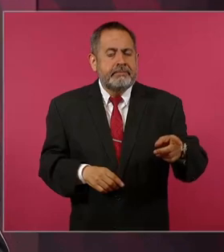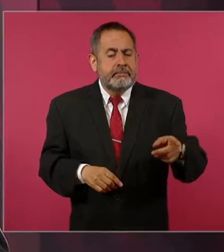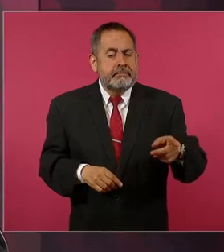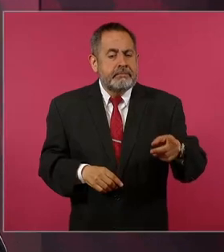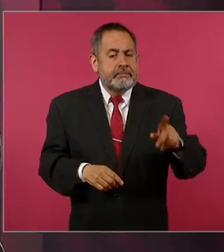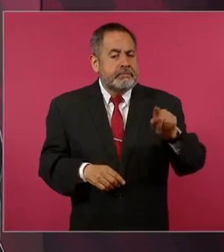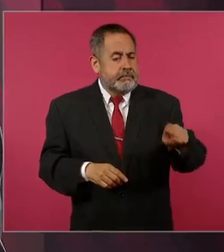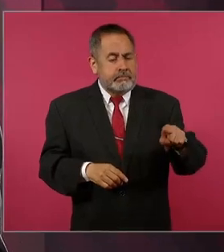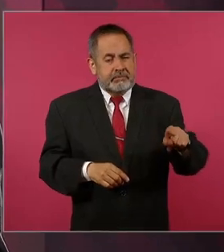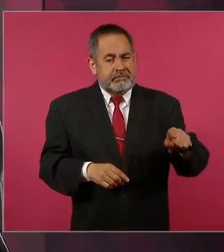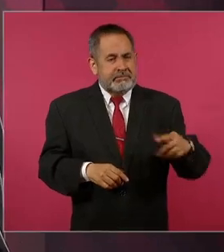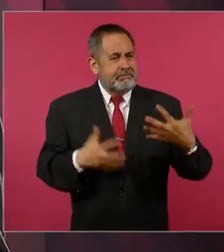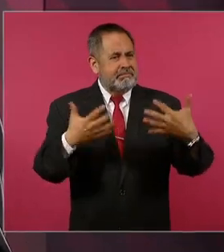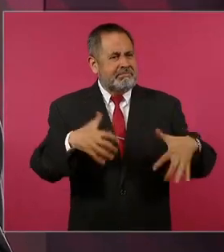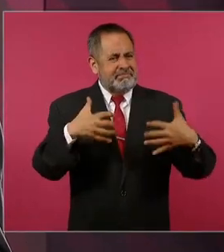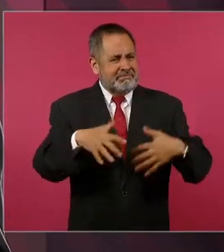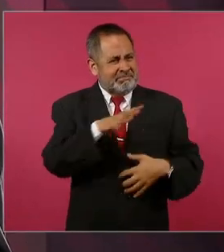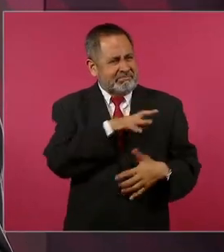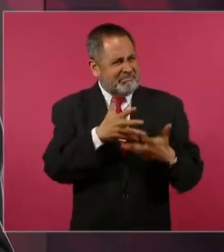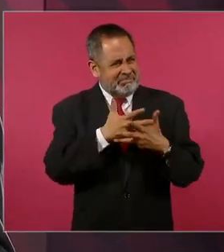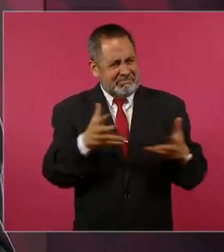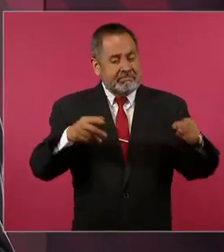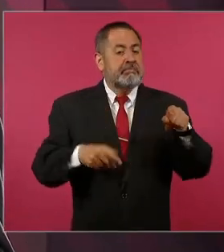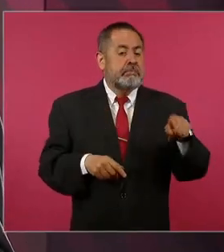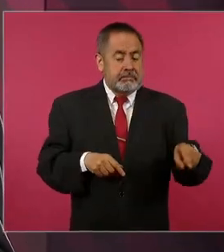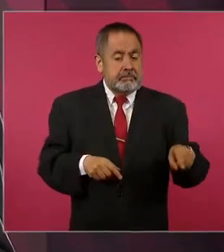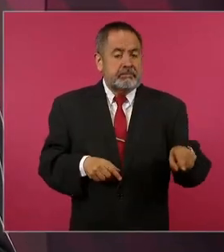de las grandes empresas